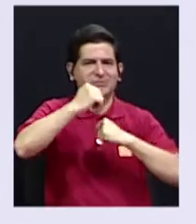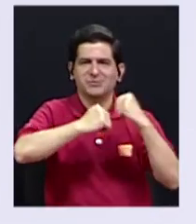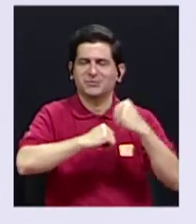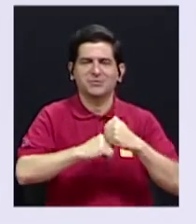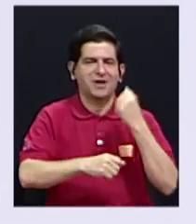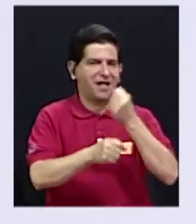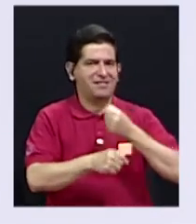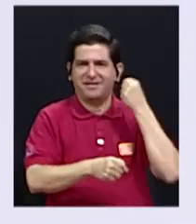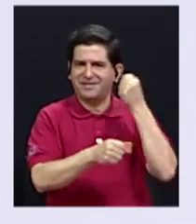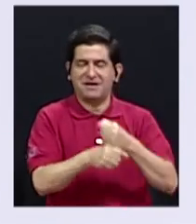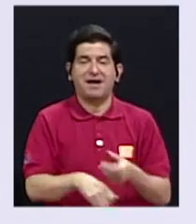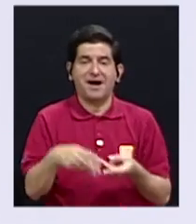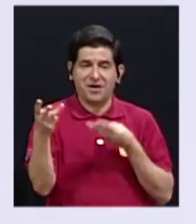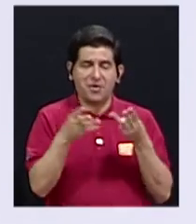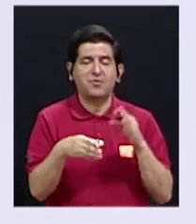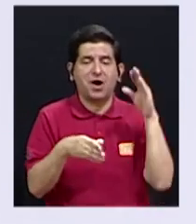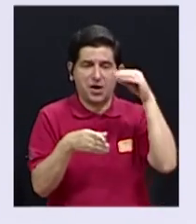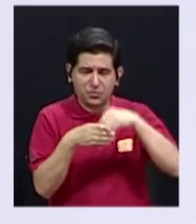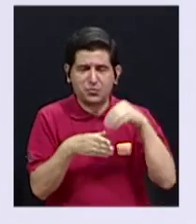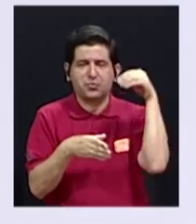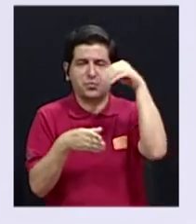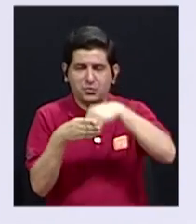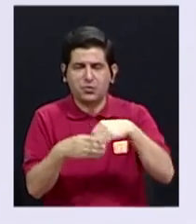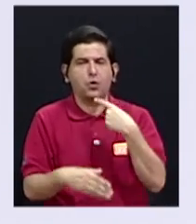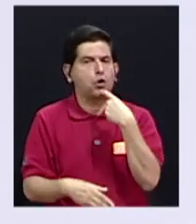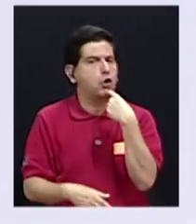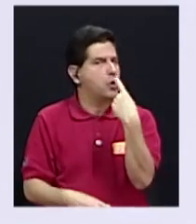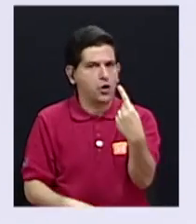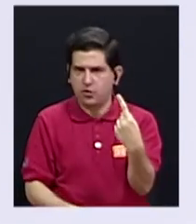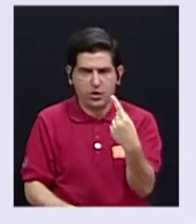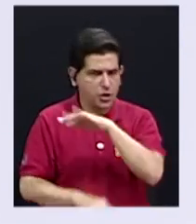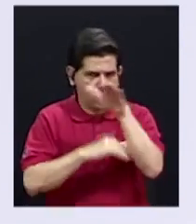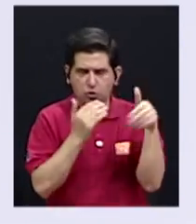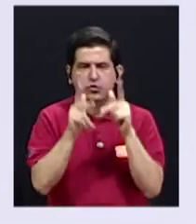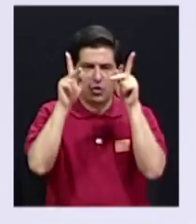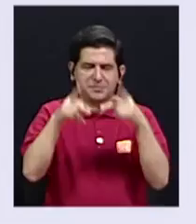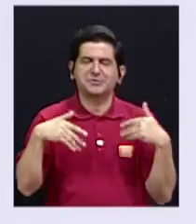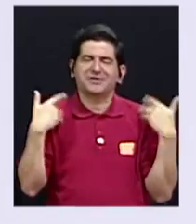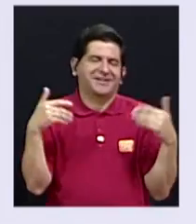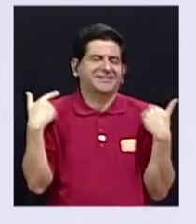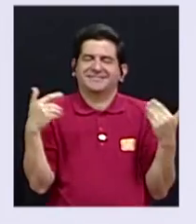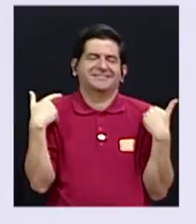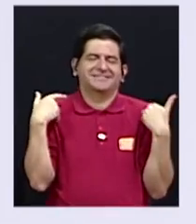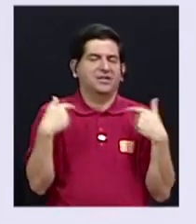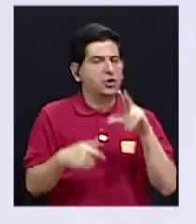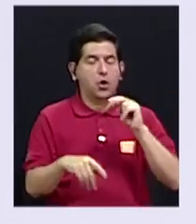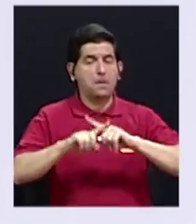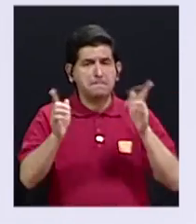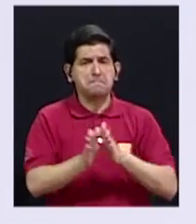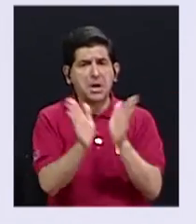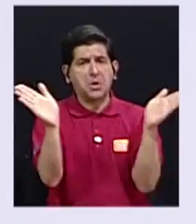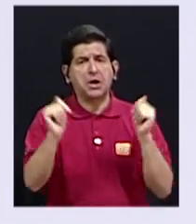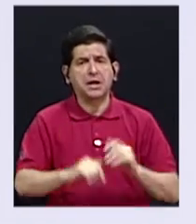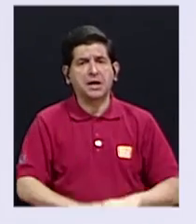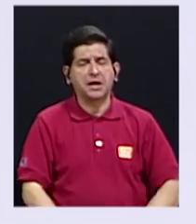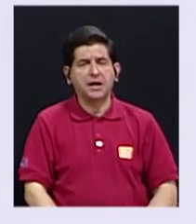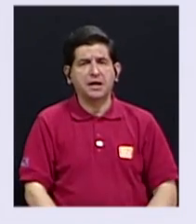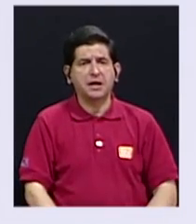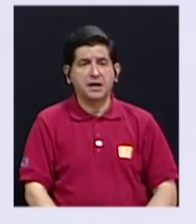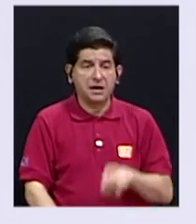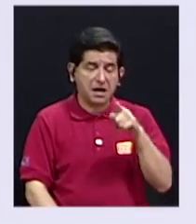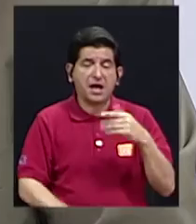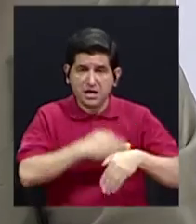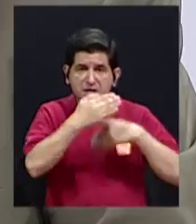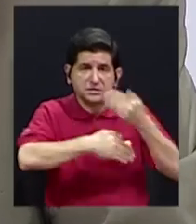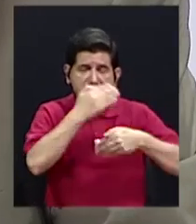empleo sino que el mercado lo sigue absorbiendo o sea no quiero decir que todos están felices y contentos sino que en términos generales están